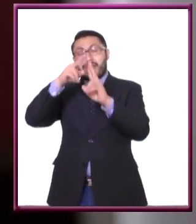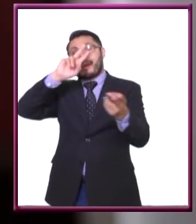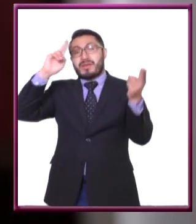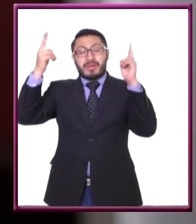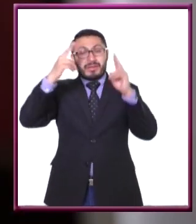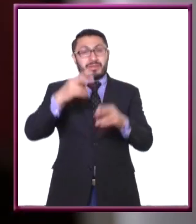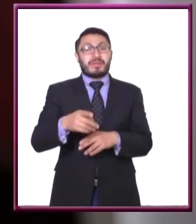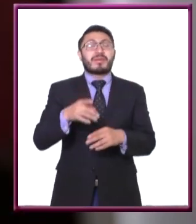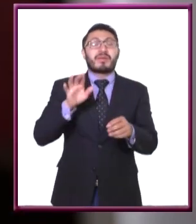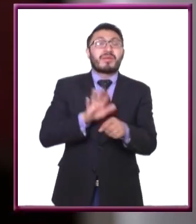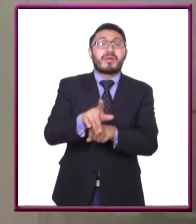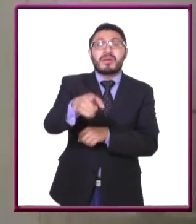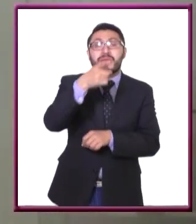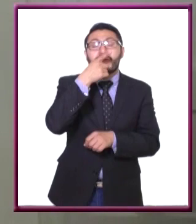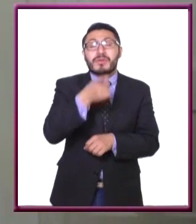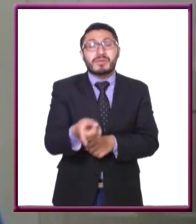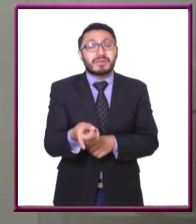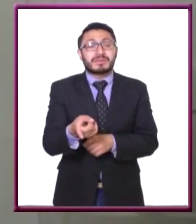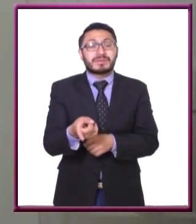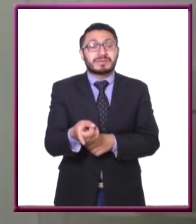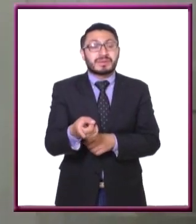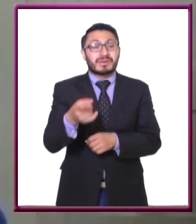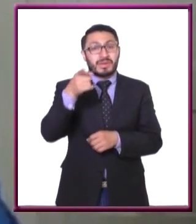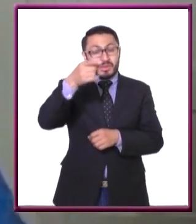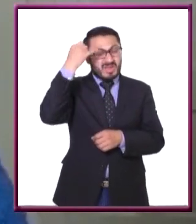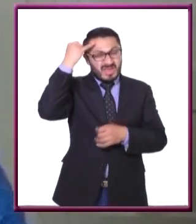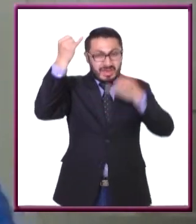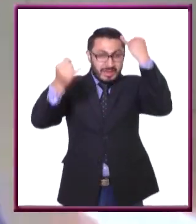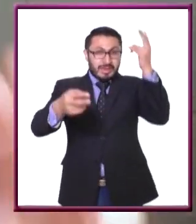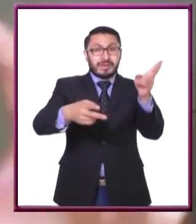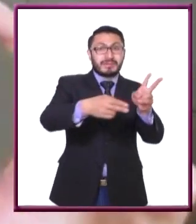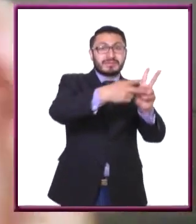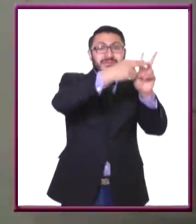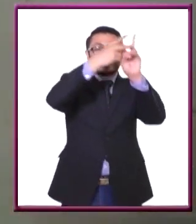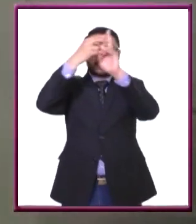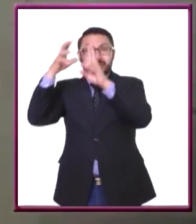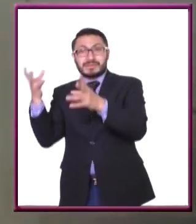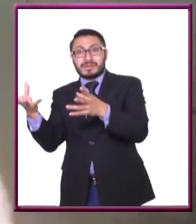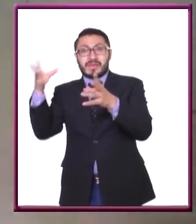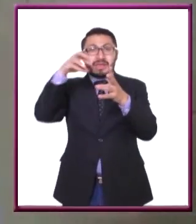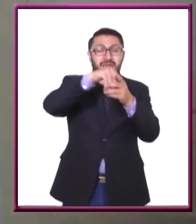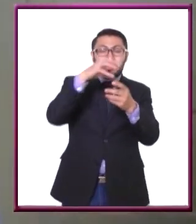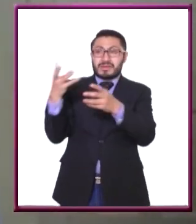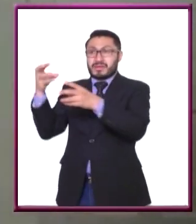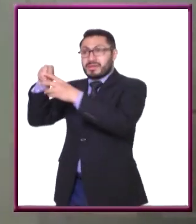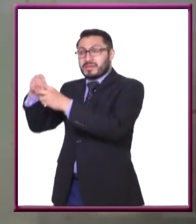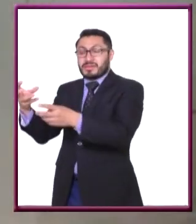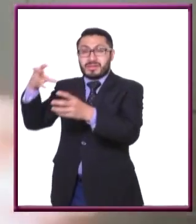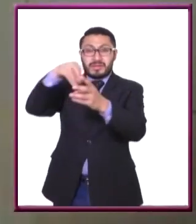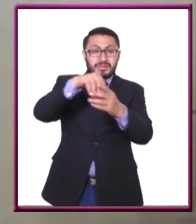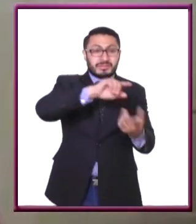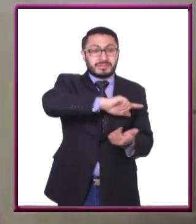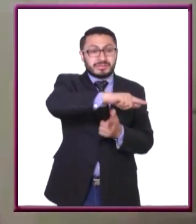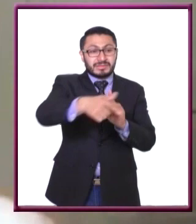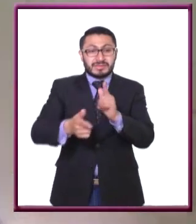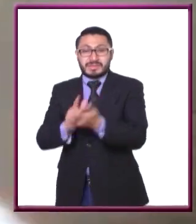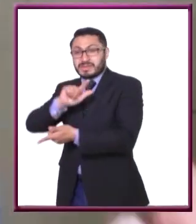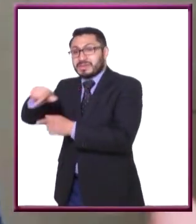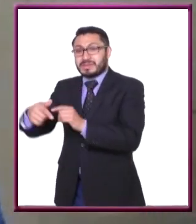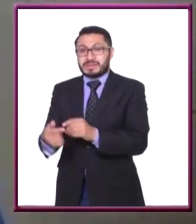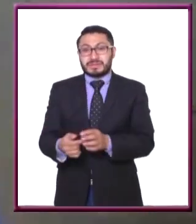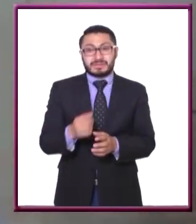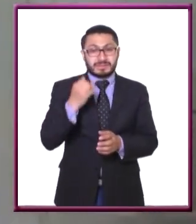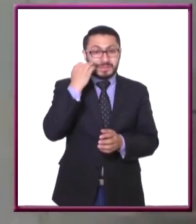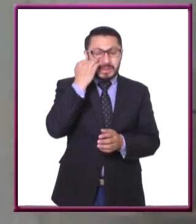¿Qué nos podrías decir al respecto? Es como te imaginas, las estrellas están concentradas en galaxias y entre las galaxias pues no hay